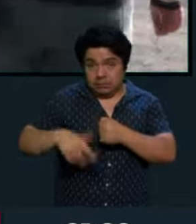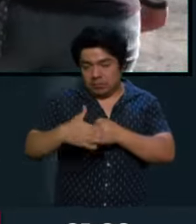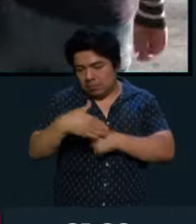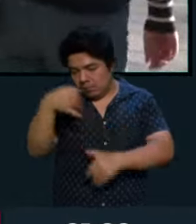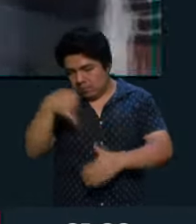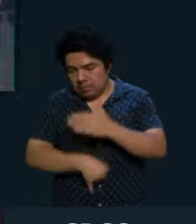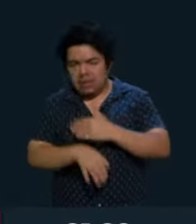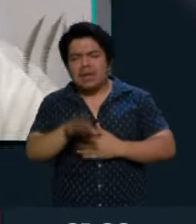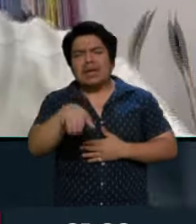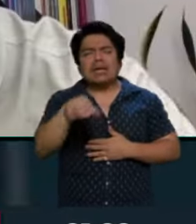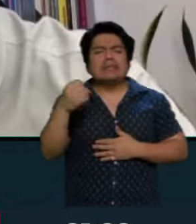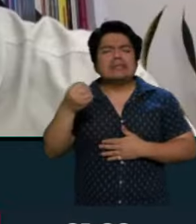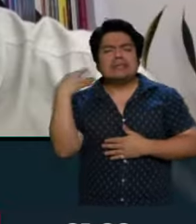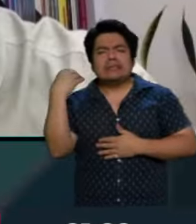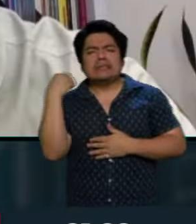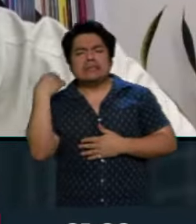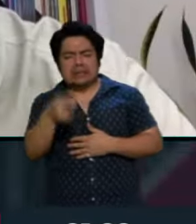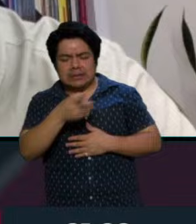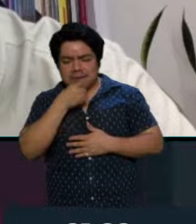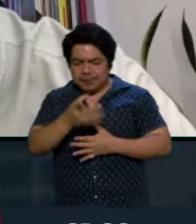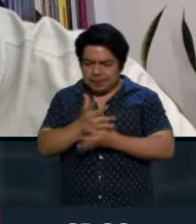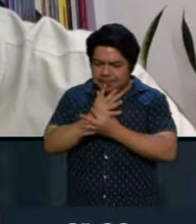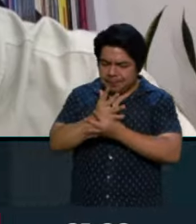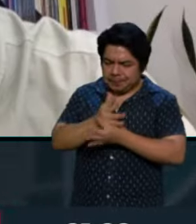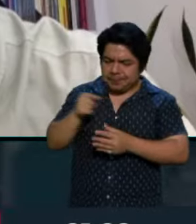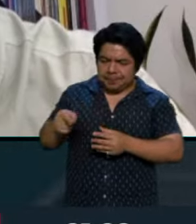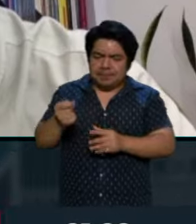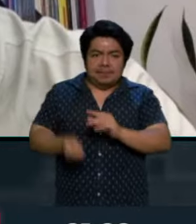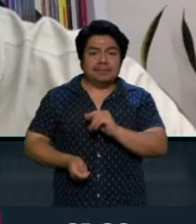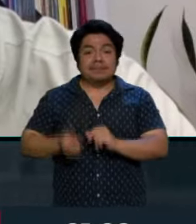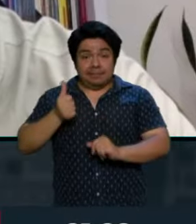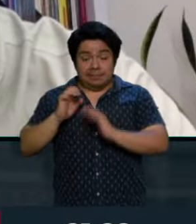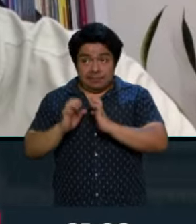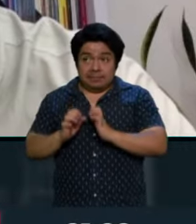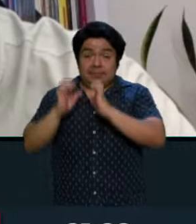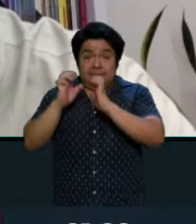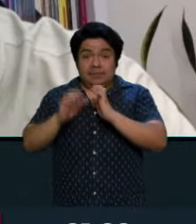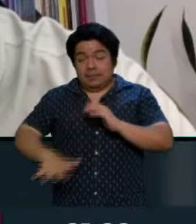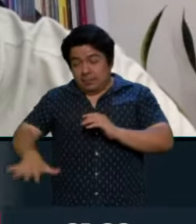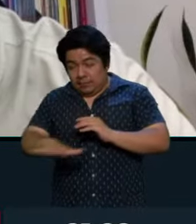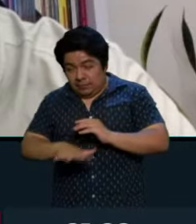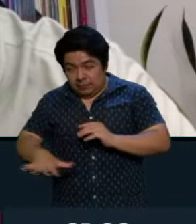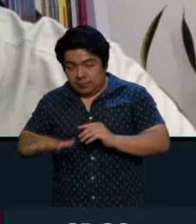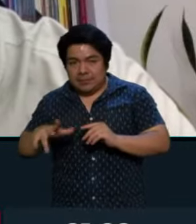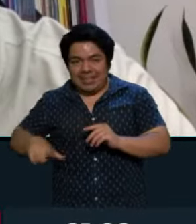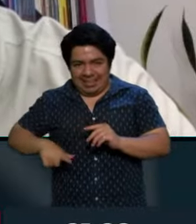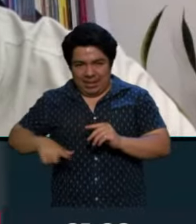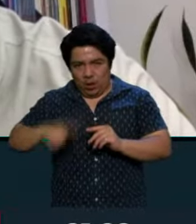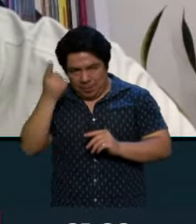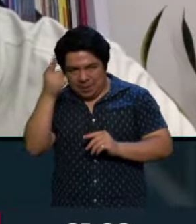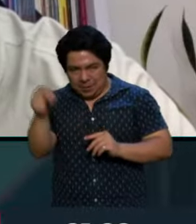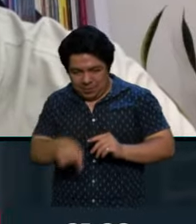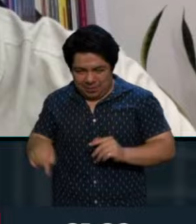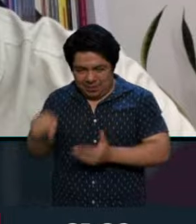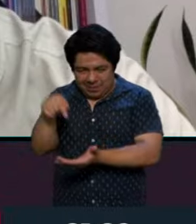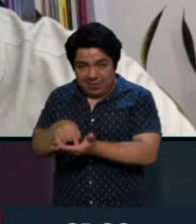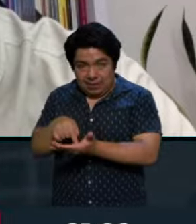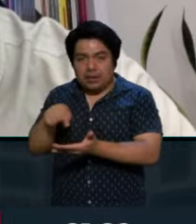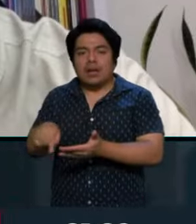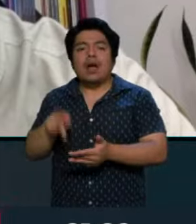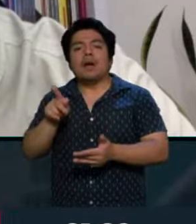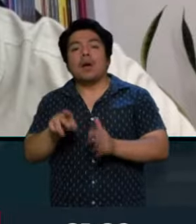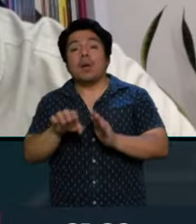conferencia de prensa también decían que estos, bueno, este primer desarrollo se hará en suelo público, pero que esta será una de las características en caso